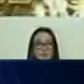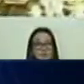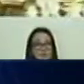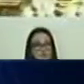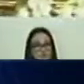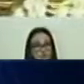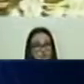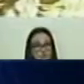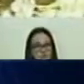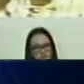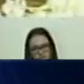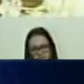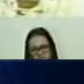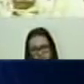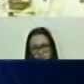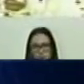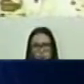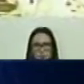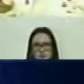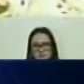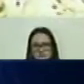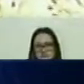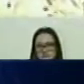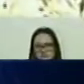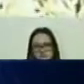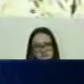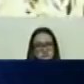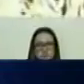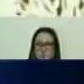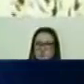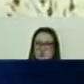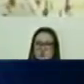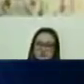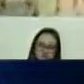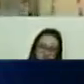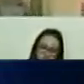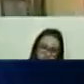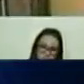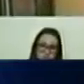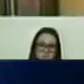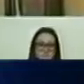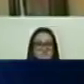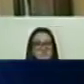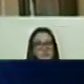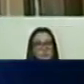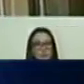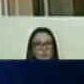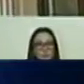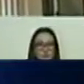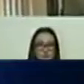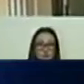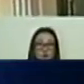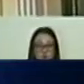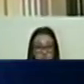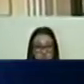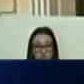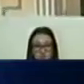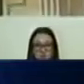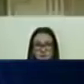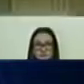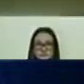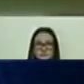de puertas abiertas para que pregunten lo que ustedes quieran. Estoy a las órdenes de ustedes. Presidente, inicia esta rueda de